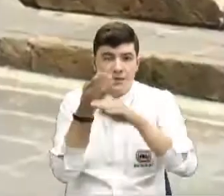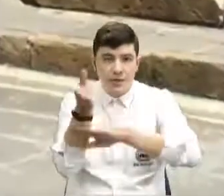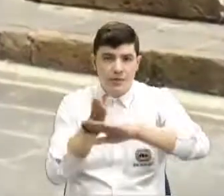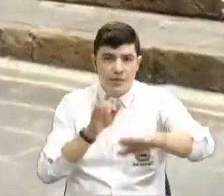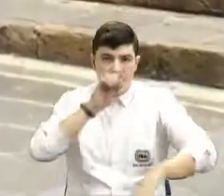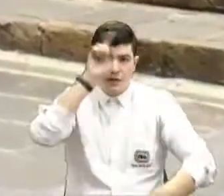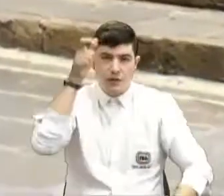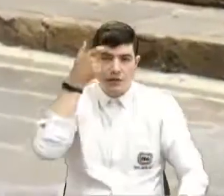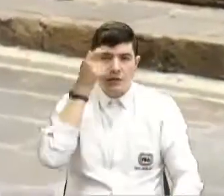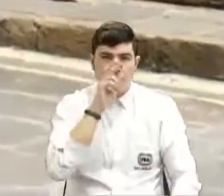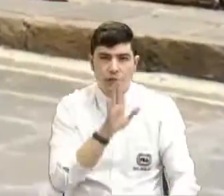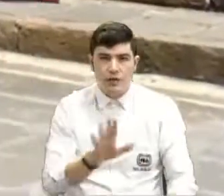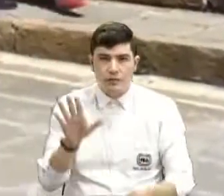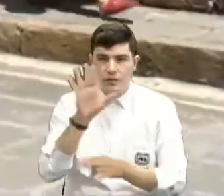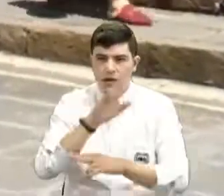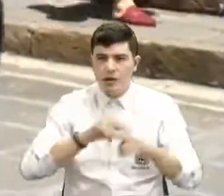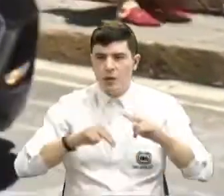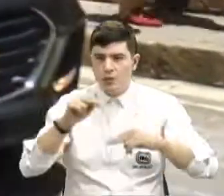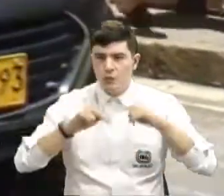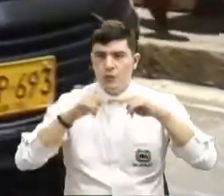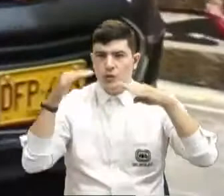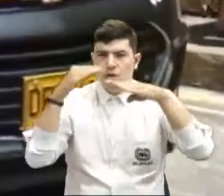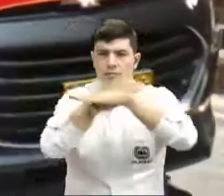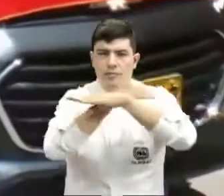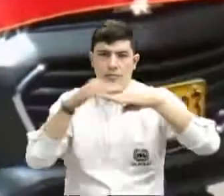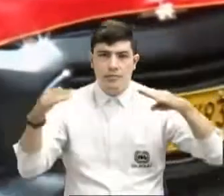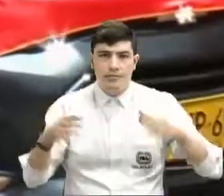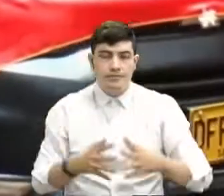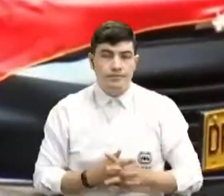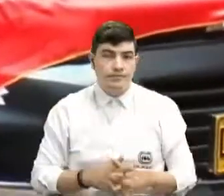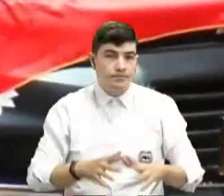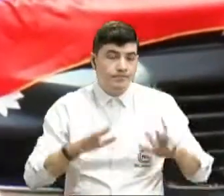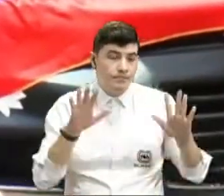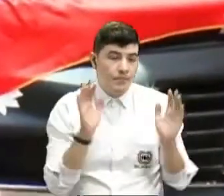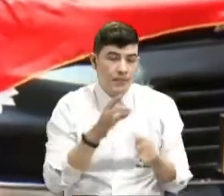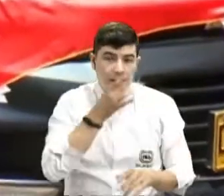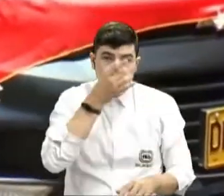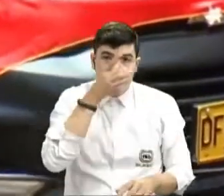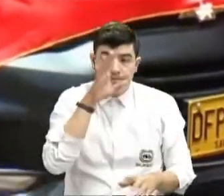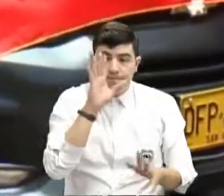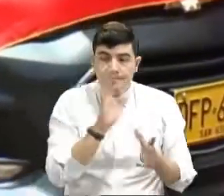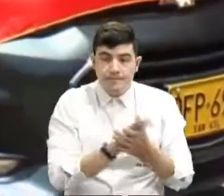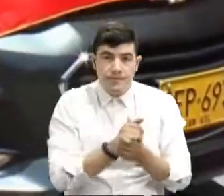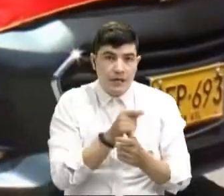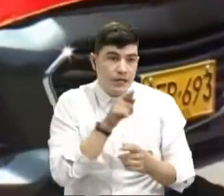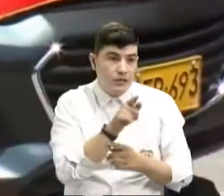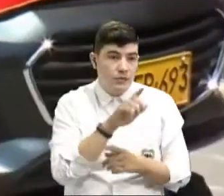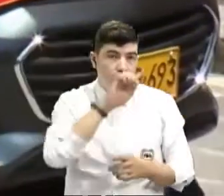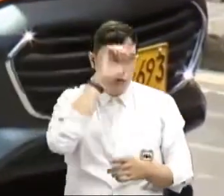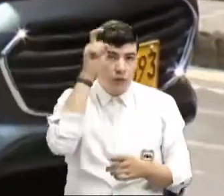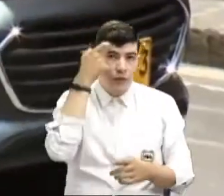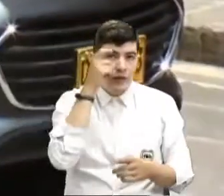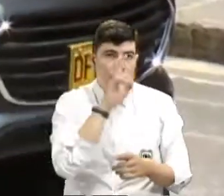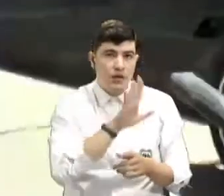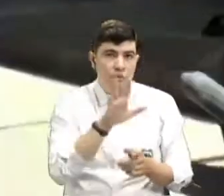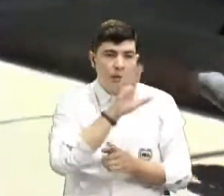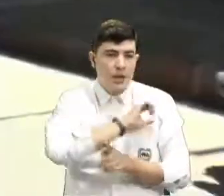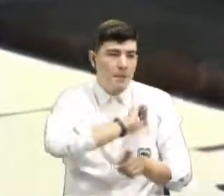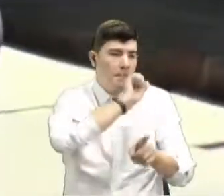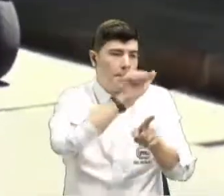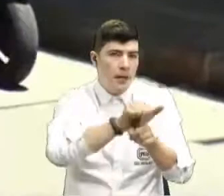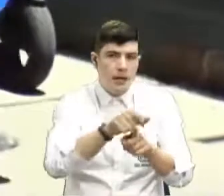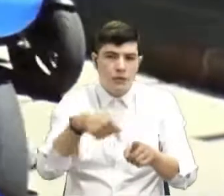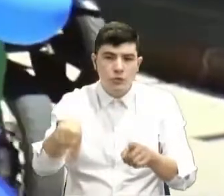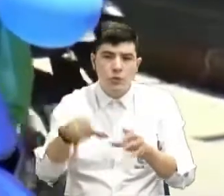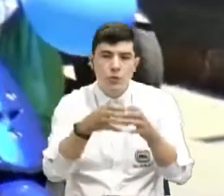variante. Infortunadamente, el gobierno nacional hace caso omiso a todas esas exigencias, no solamente de los